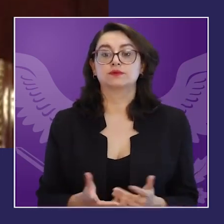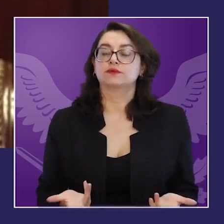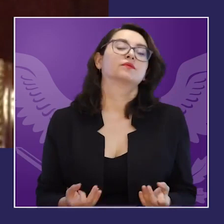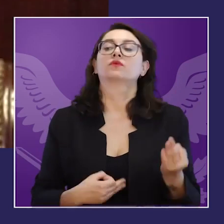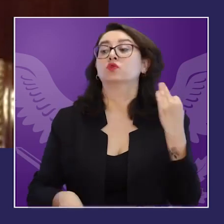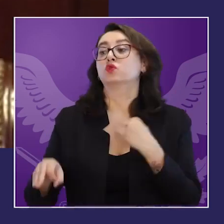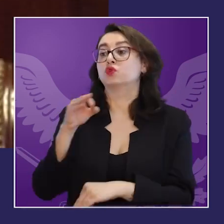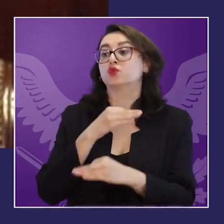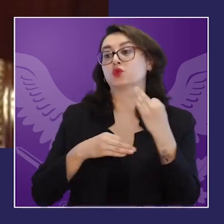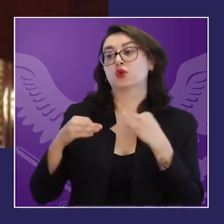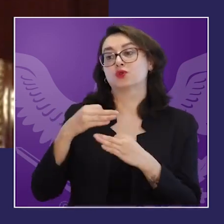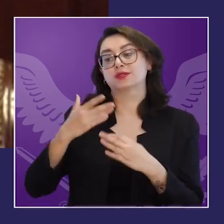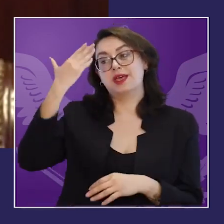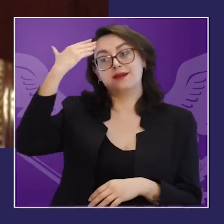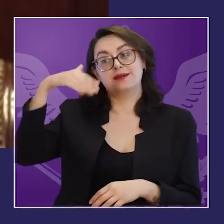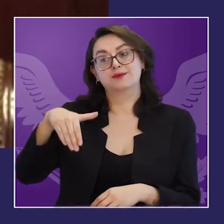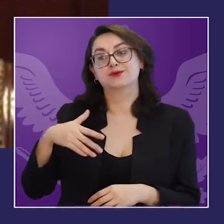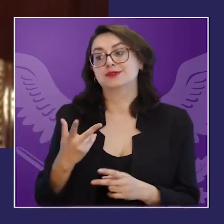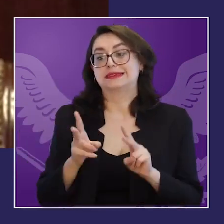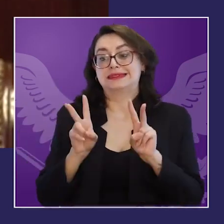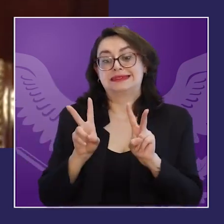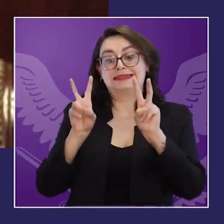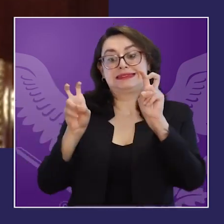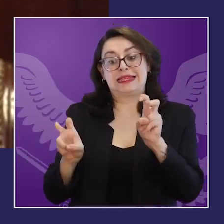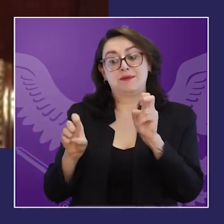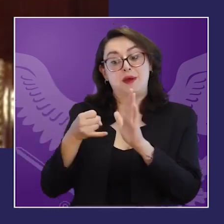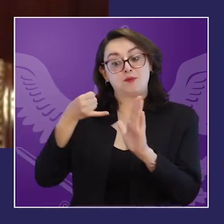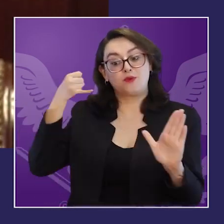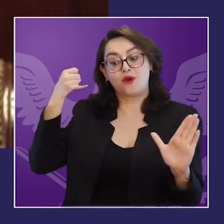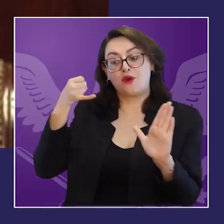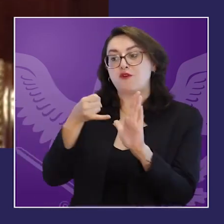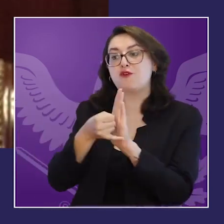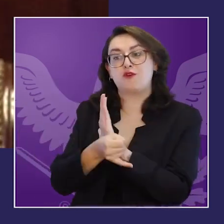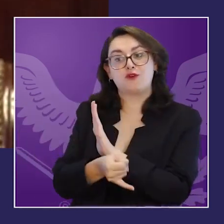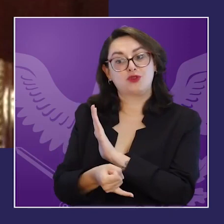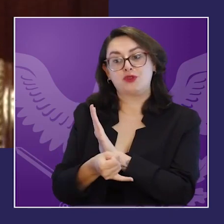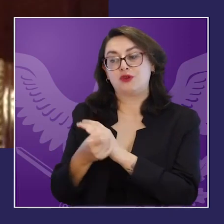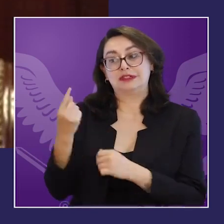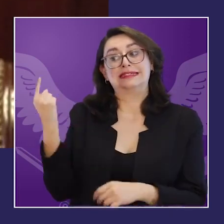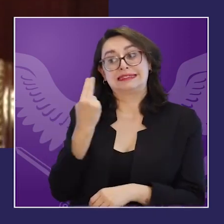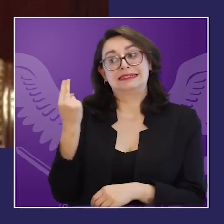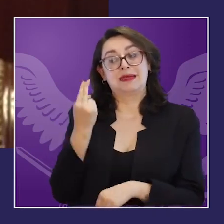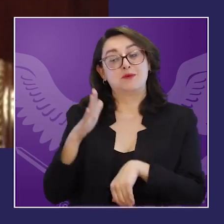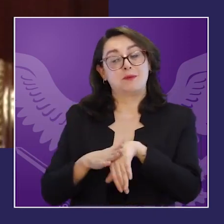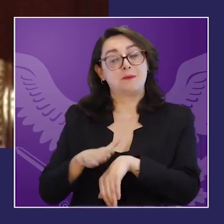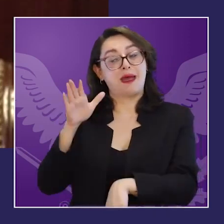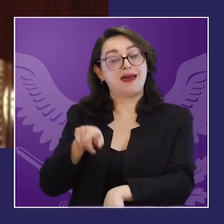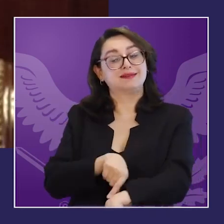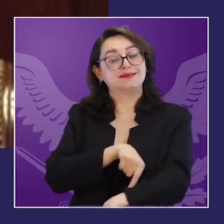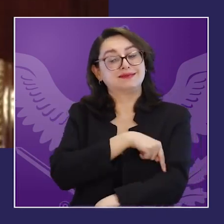panel completo, yo no soy la excepción, tengo 10 minutos para hablar de la reparación